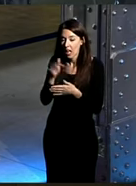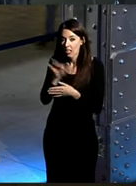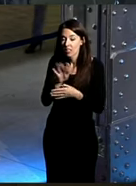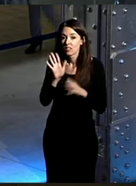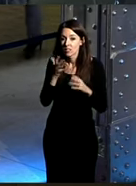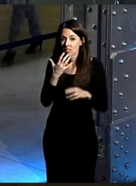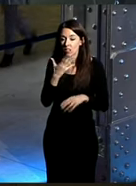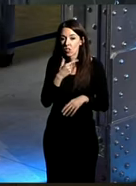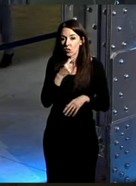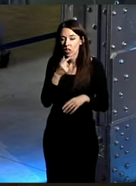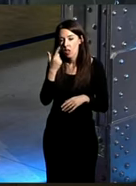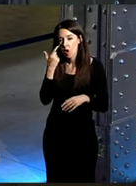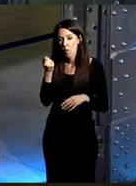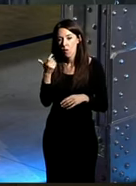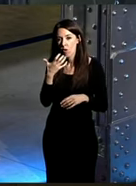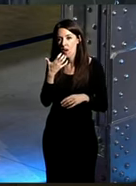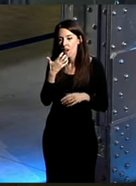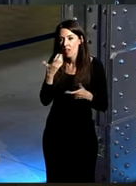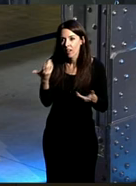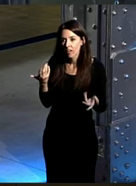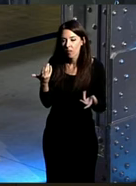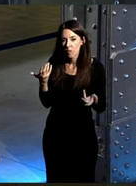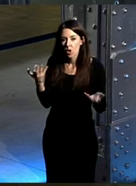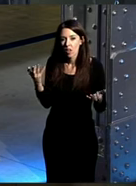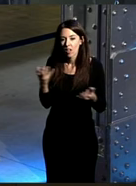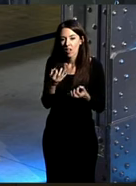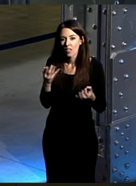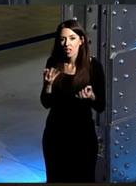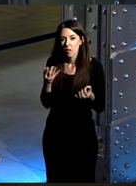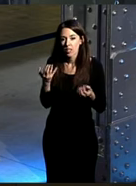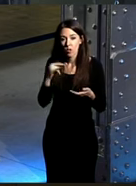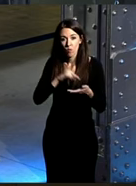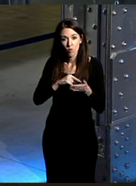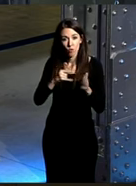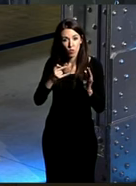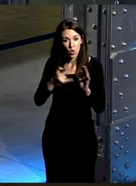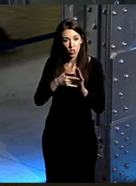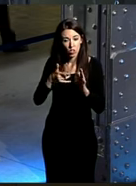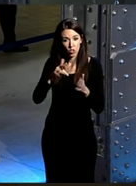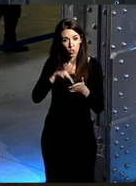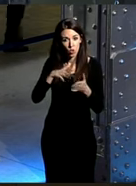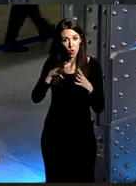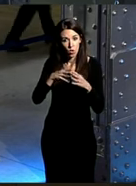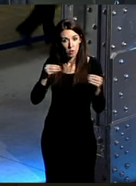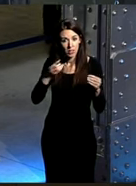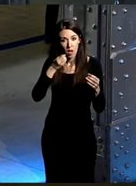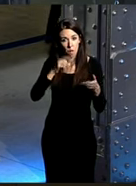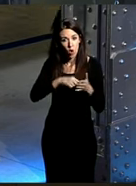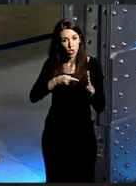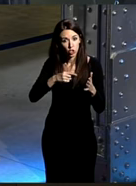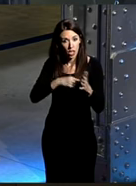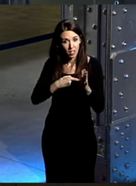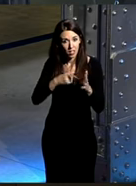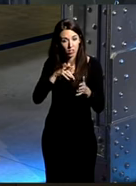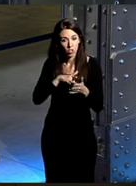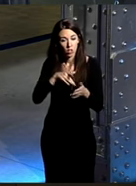sí me gustaría que nos ilustrases de algún ejemplo de qué ocurrió en el proyecto que realizaste en la Universidad de Buenos Aires, de la